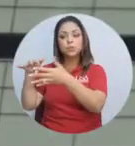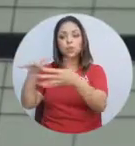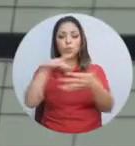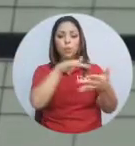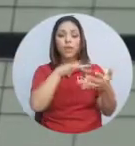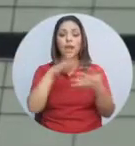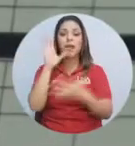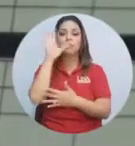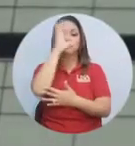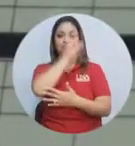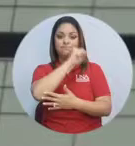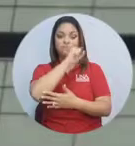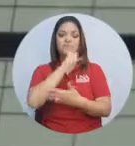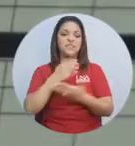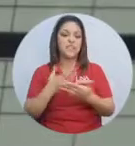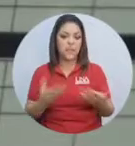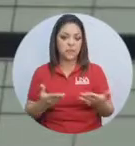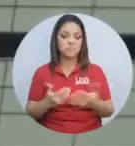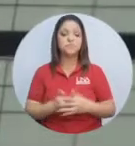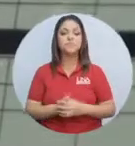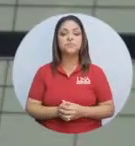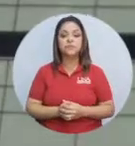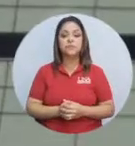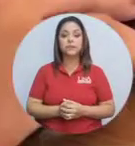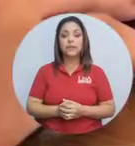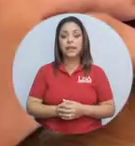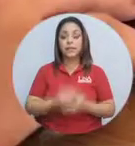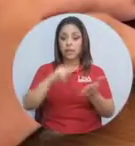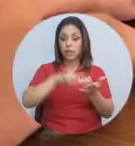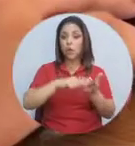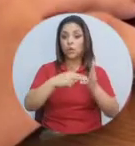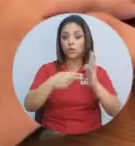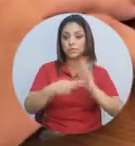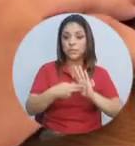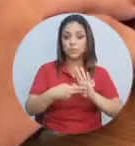detectamos es que como tal, es decir, partiendo del